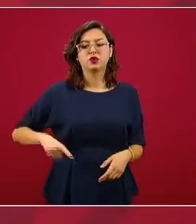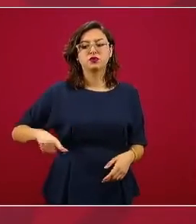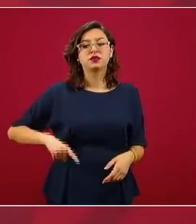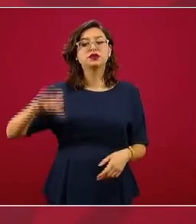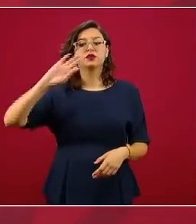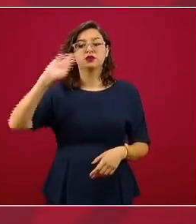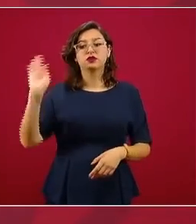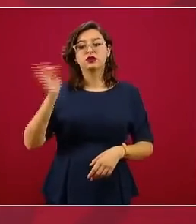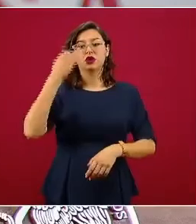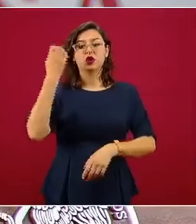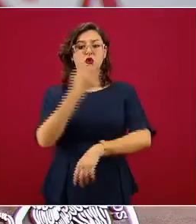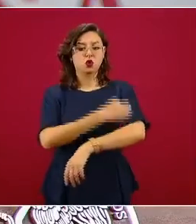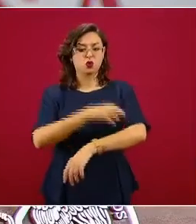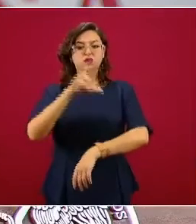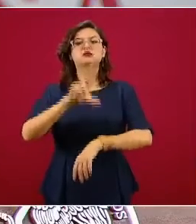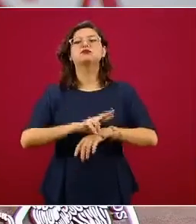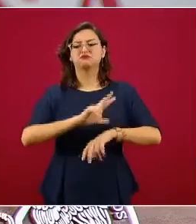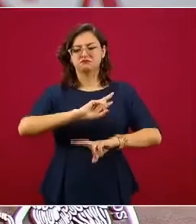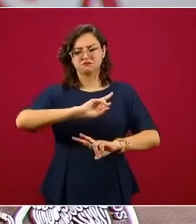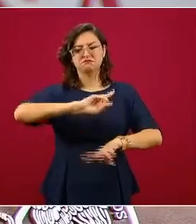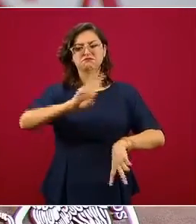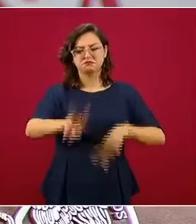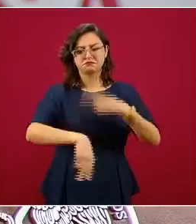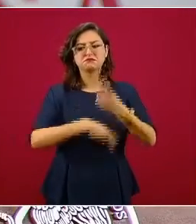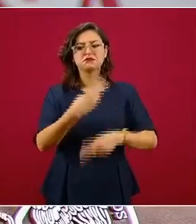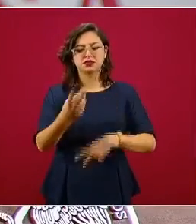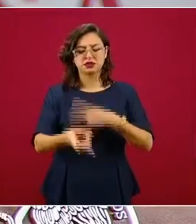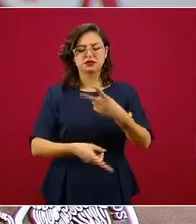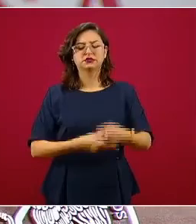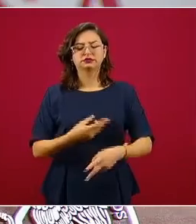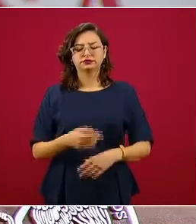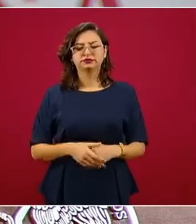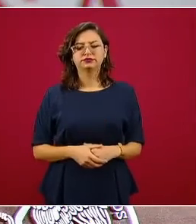federal van a estar